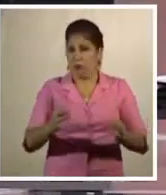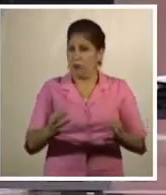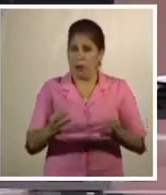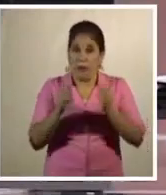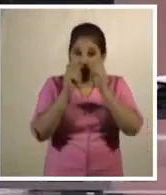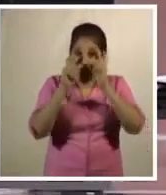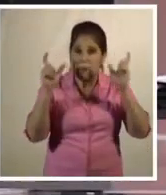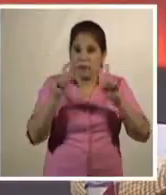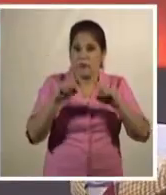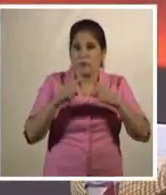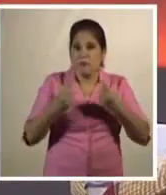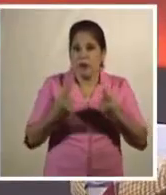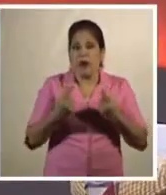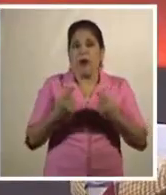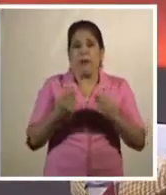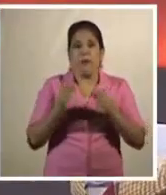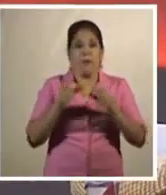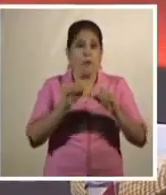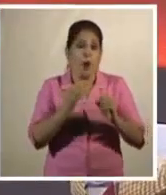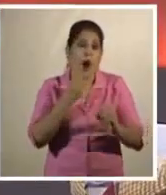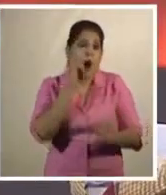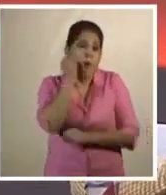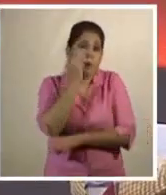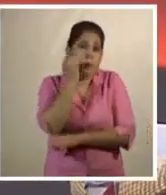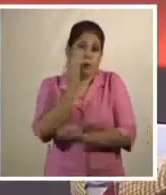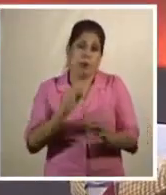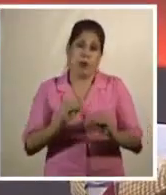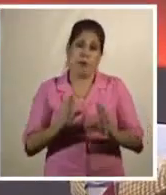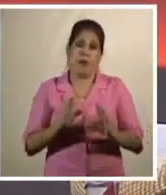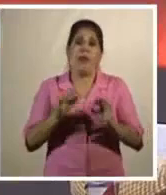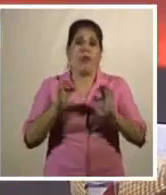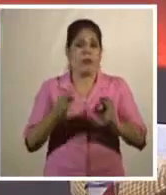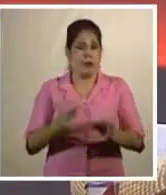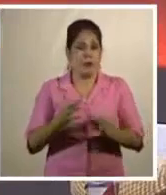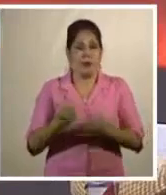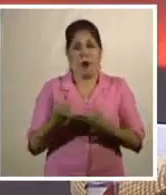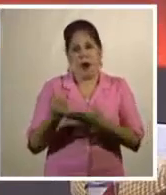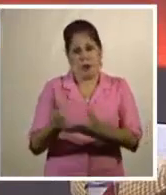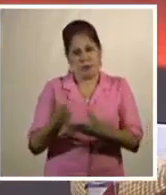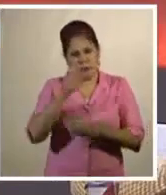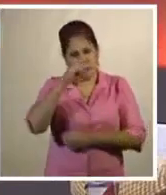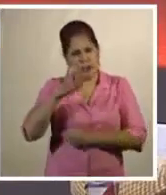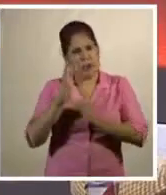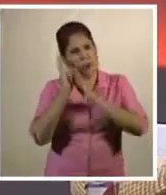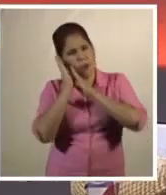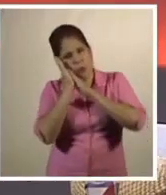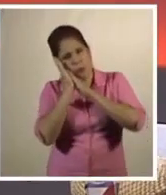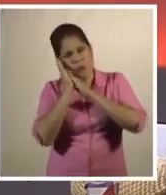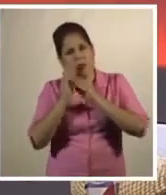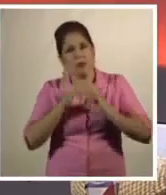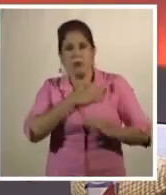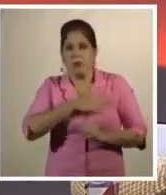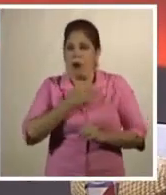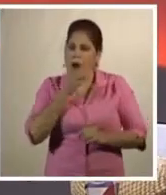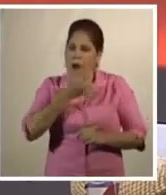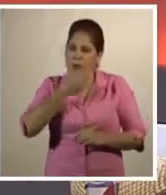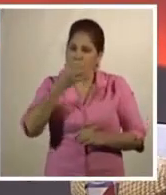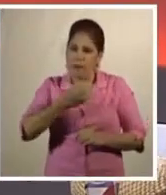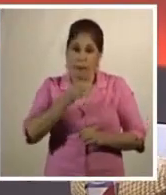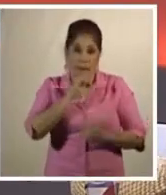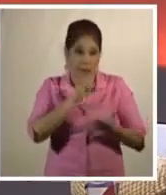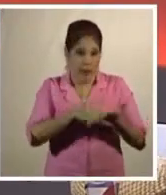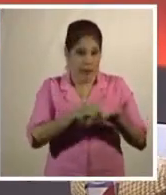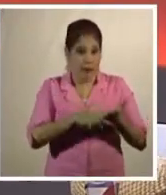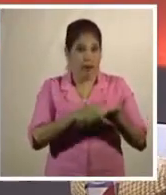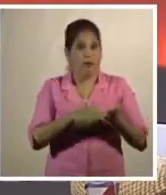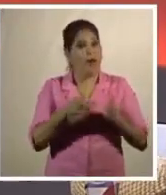sí es cierto es decir ese desgaste que estamos sintiendo es el que toca pero por el bienestar de nuestros niños hay que hacerlo y que no me canso